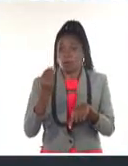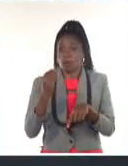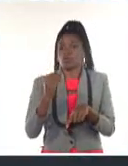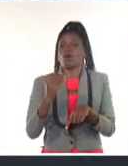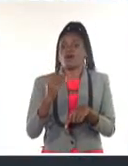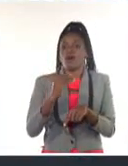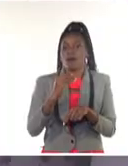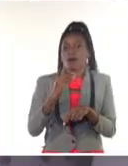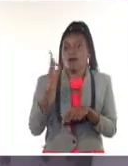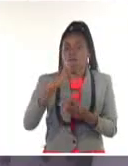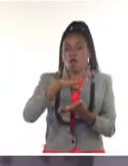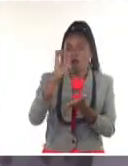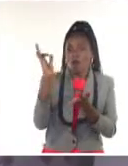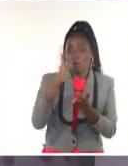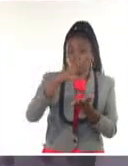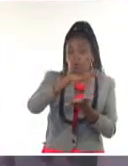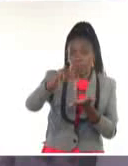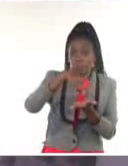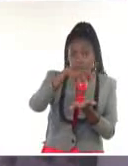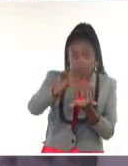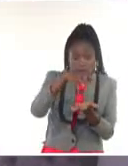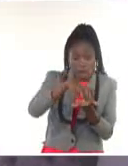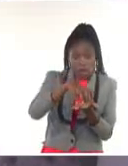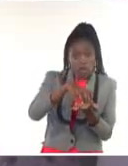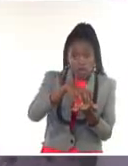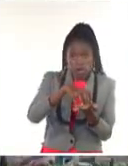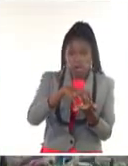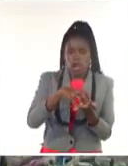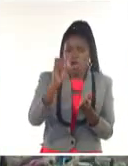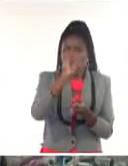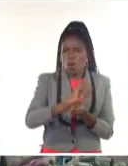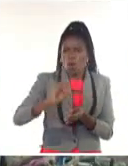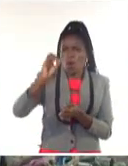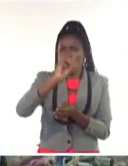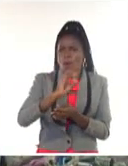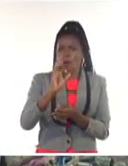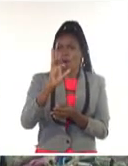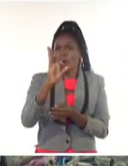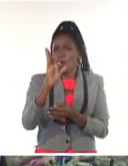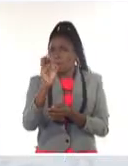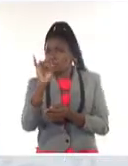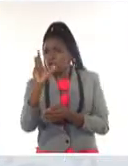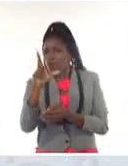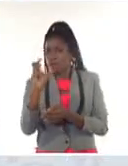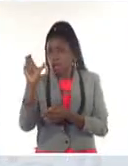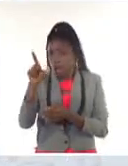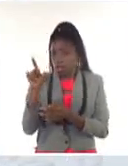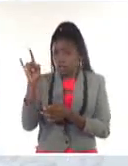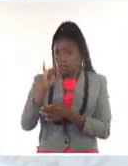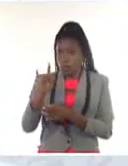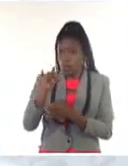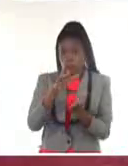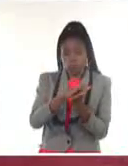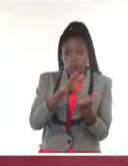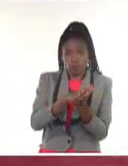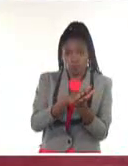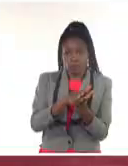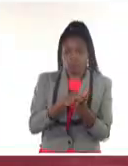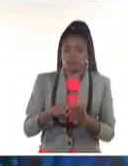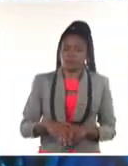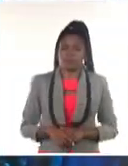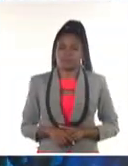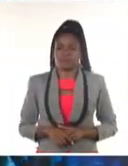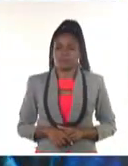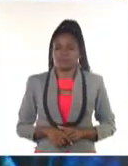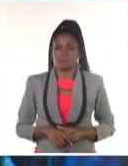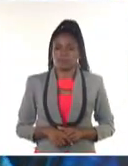Arte y Artesanía FENAR 2024, organizada por la filial agramontina del Fondo Cubano de Bienes Culturales. Vamos a